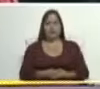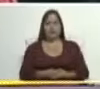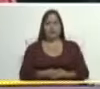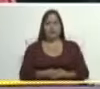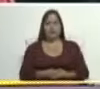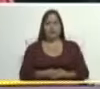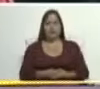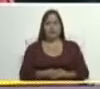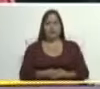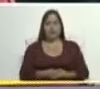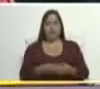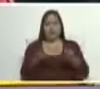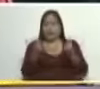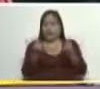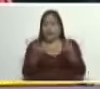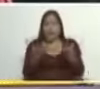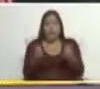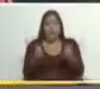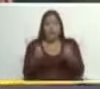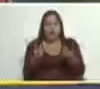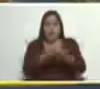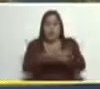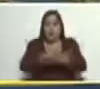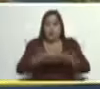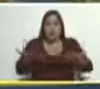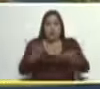Son sumas realmente